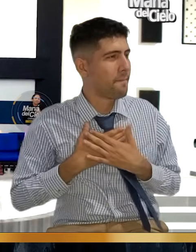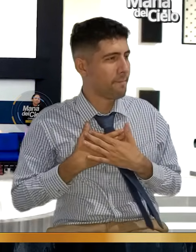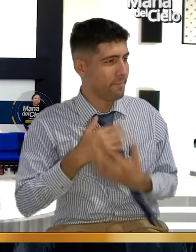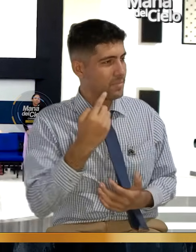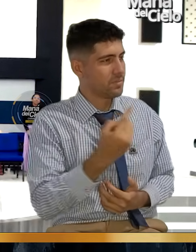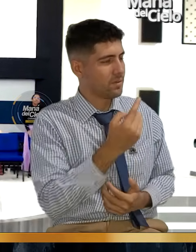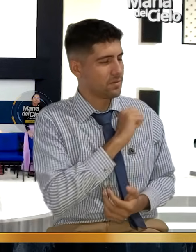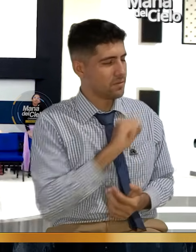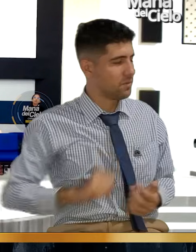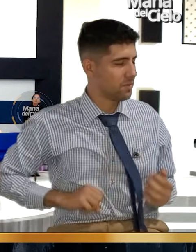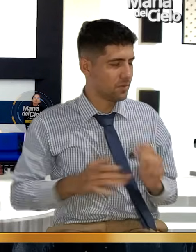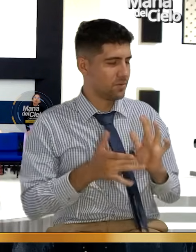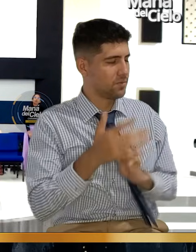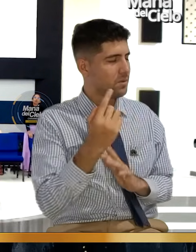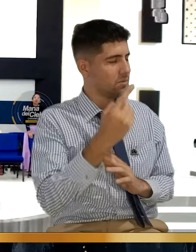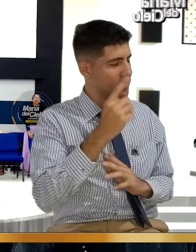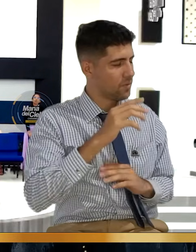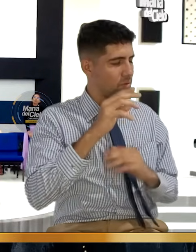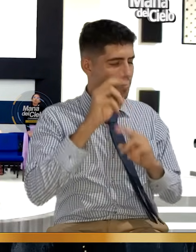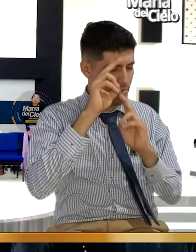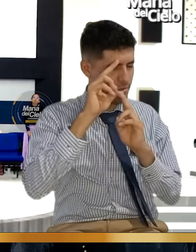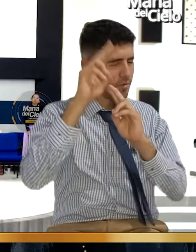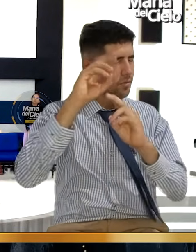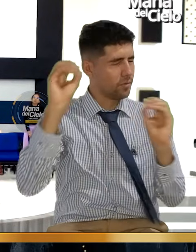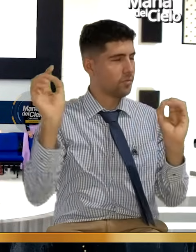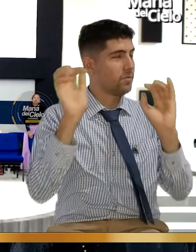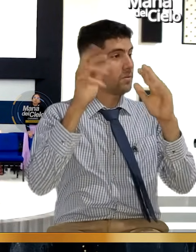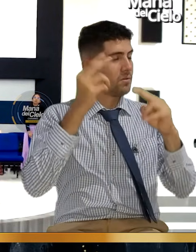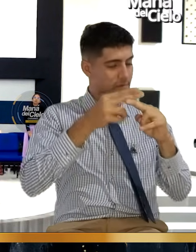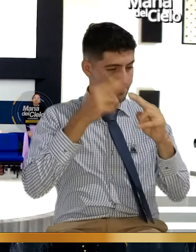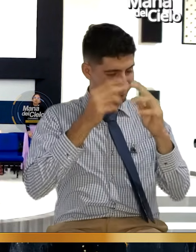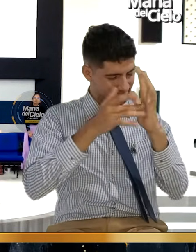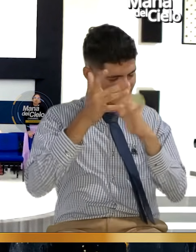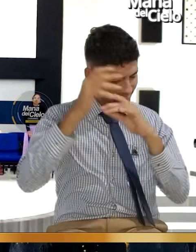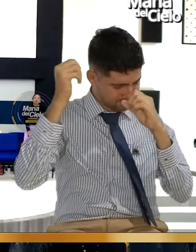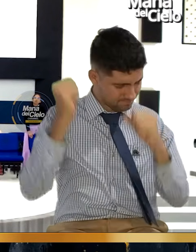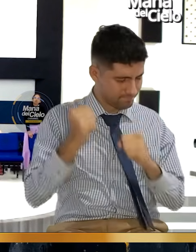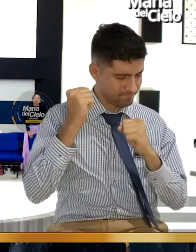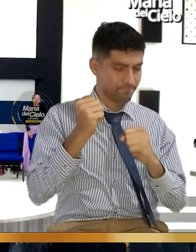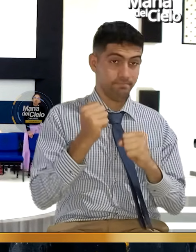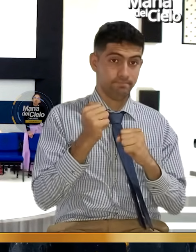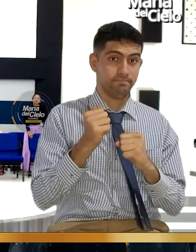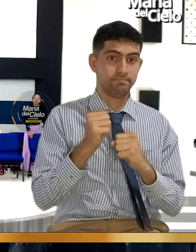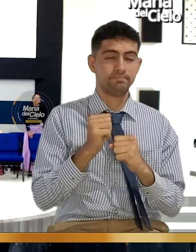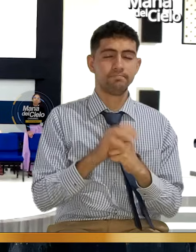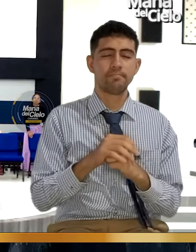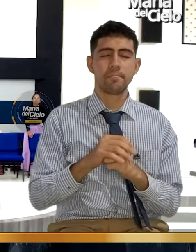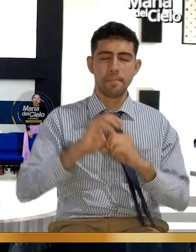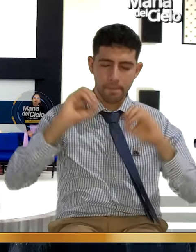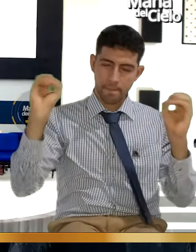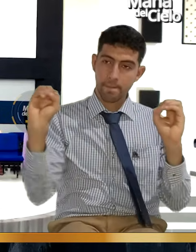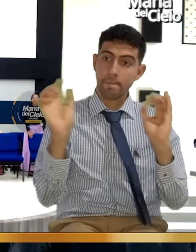usted le sale con esta palabra: Él sana. Llevó todas mis enfermedades en la cruz del Calvario.